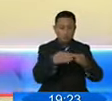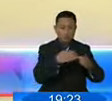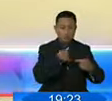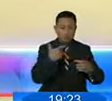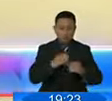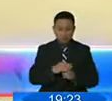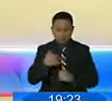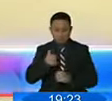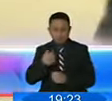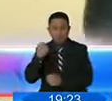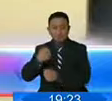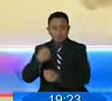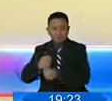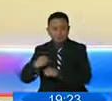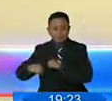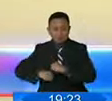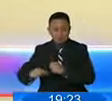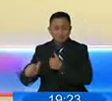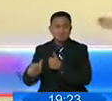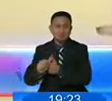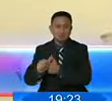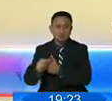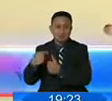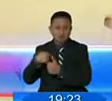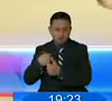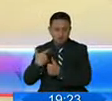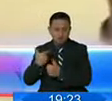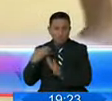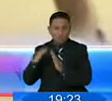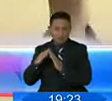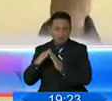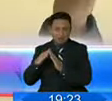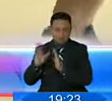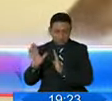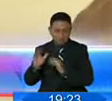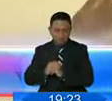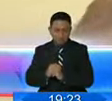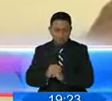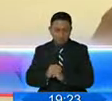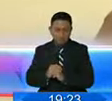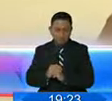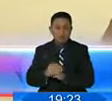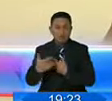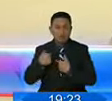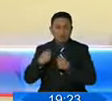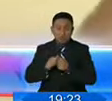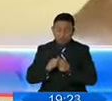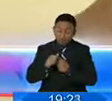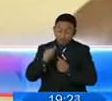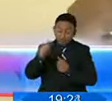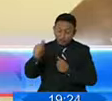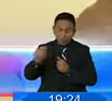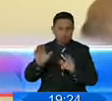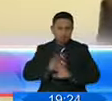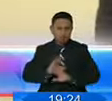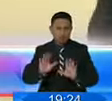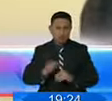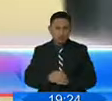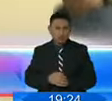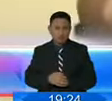mis actividades cerca a lo que yo estoy haciendo, ¿no es cierto? Reducir la movilidad. Y con eso